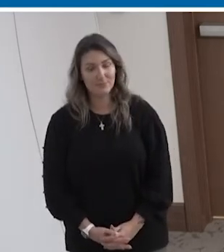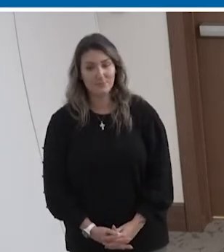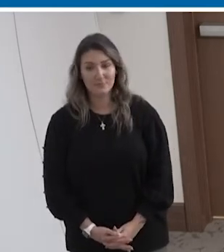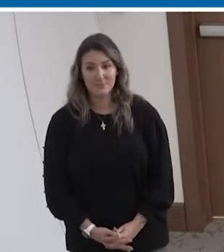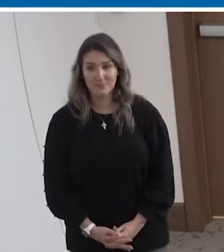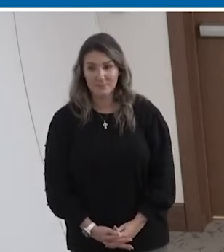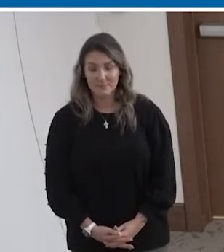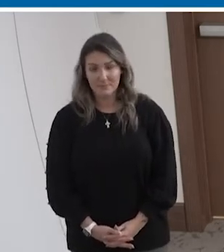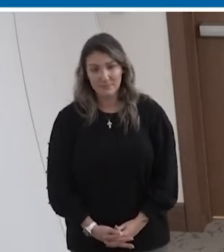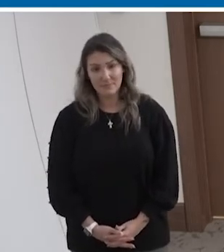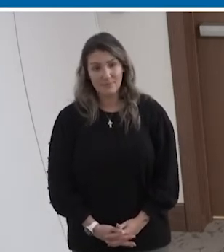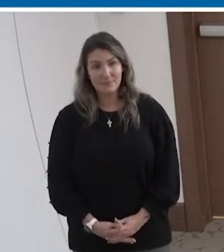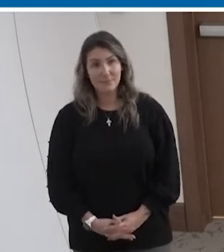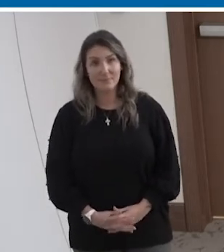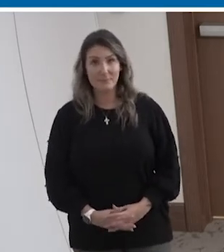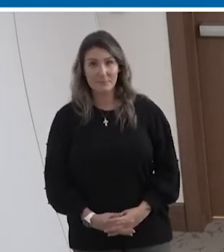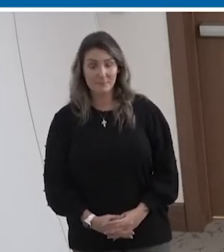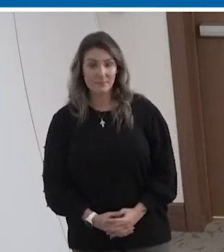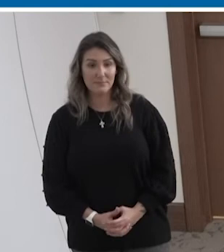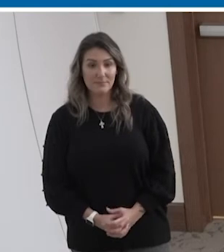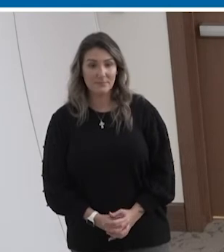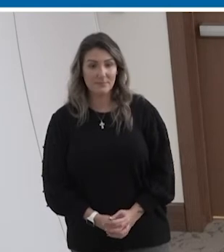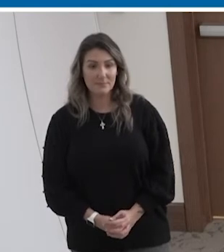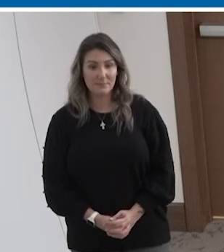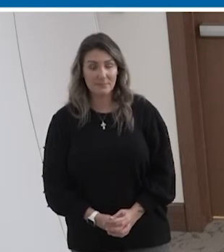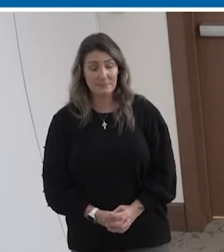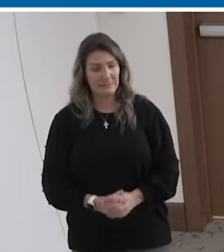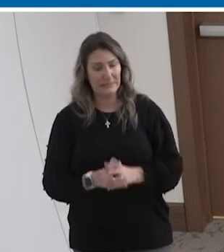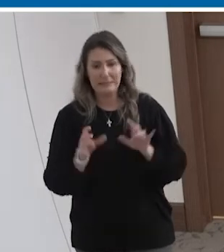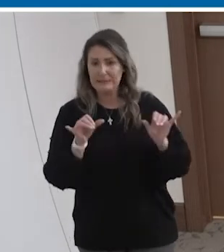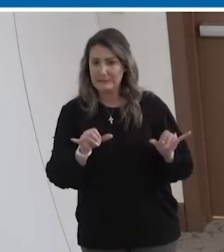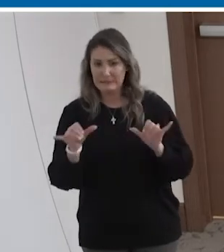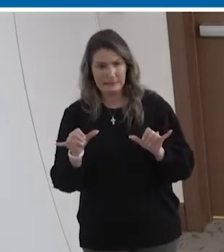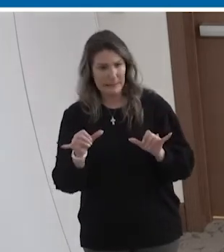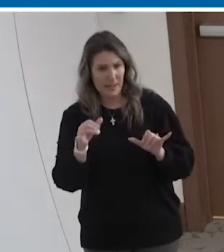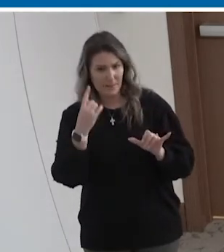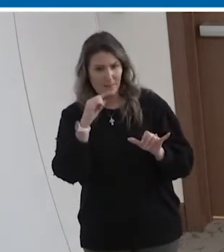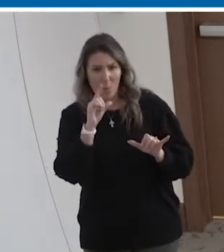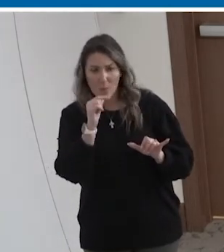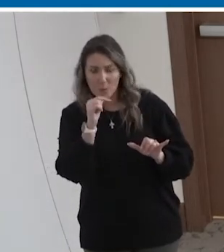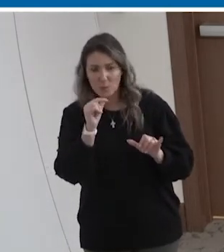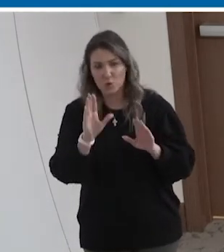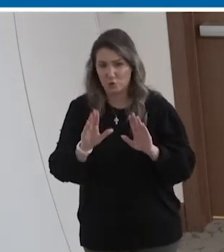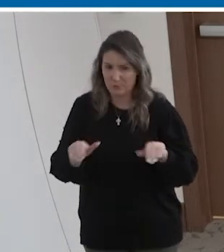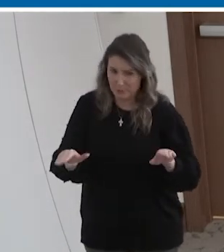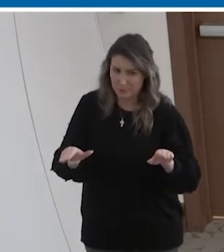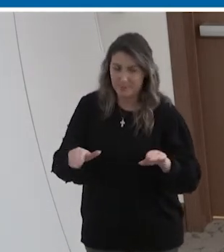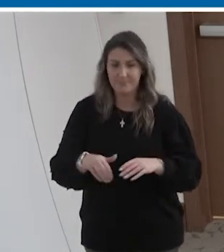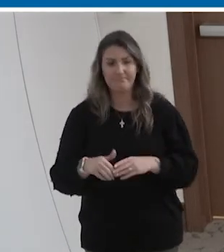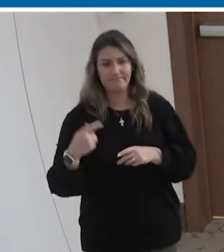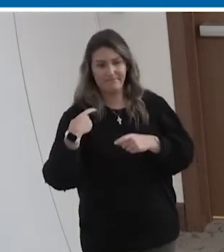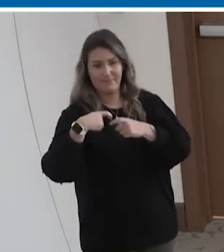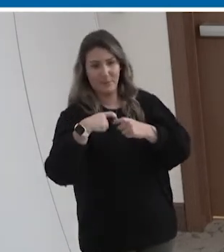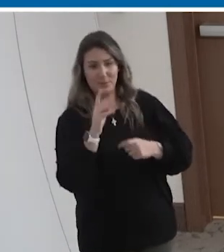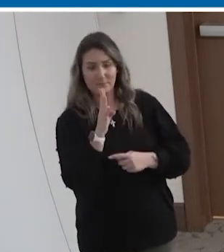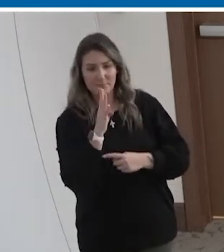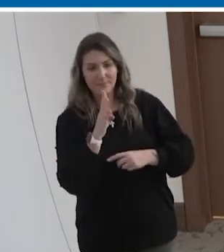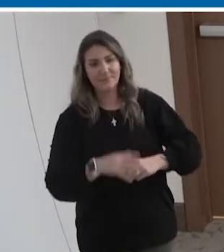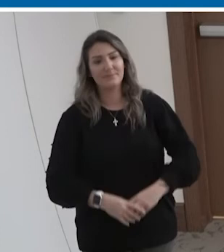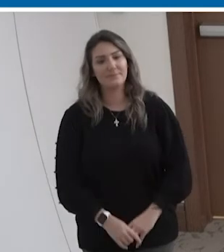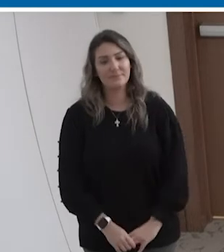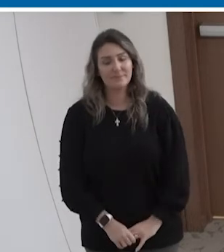pueden entonces recibir la vacuna. And the same is true for children. Y esto también se aplica a los niños.